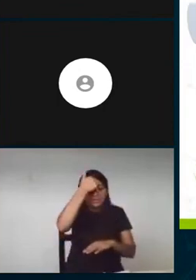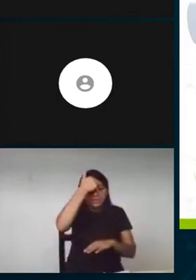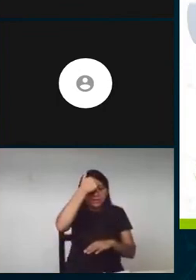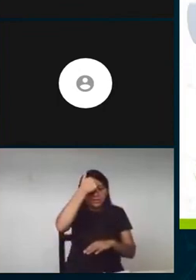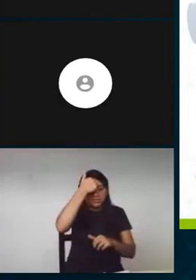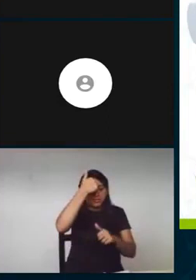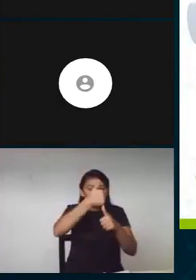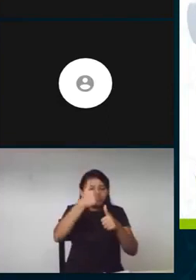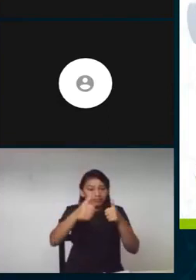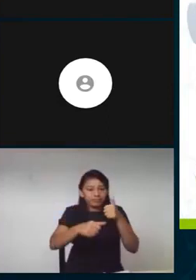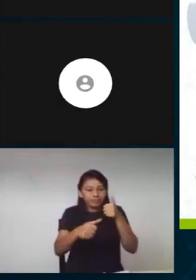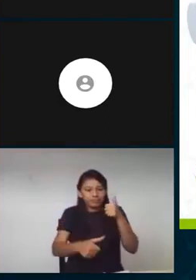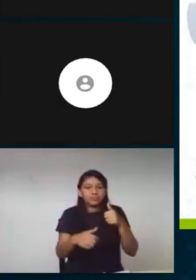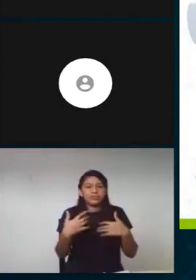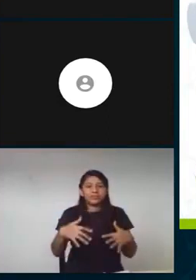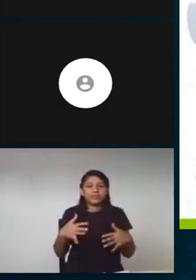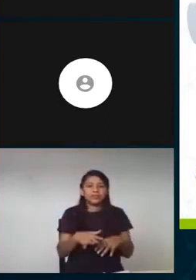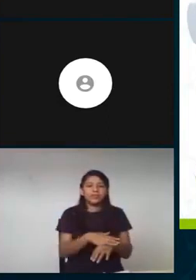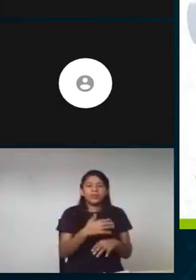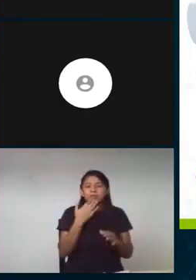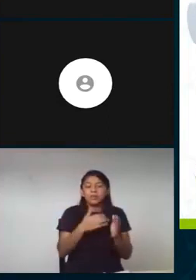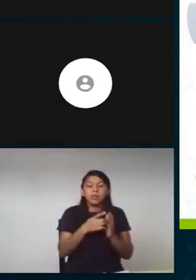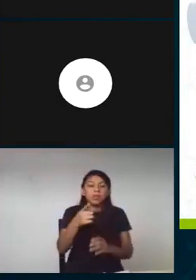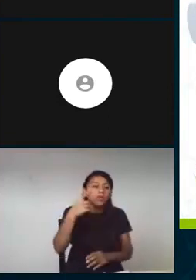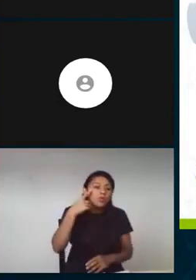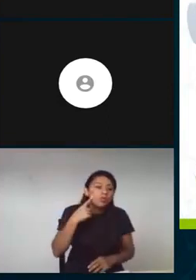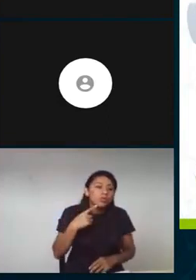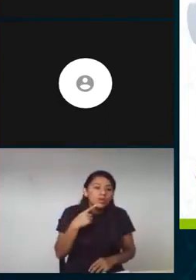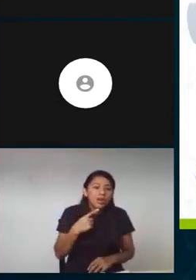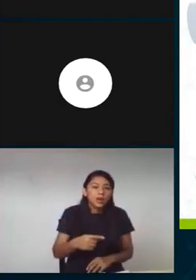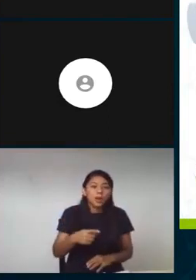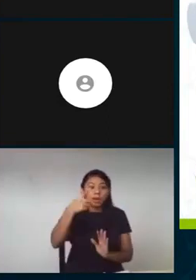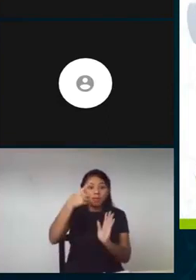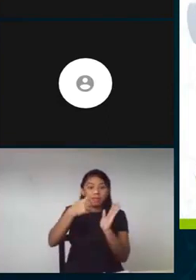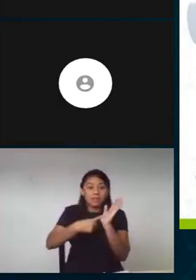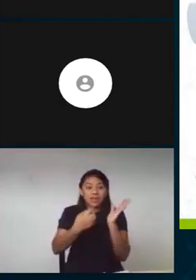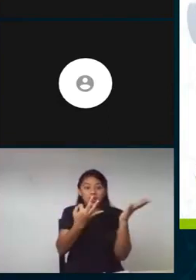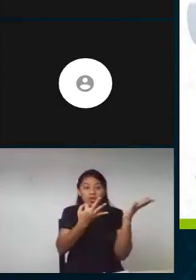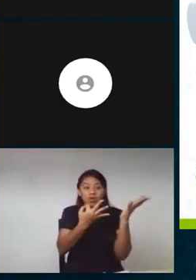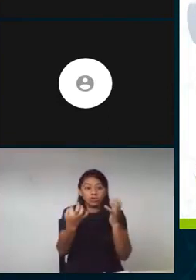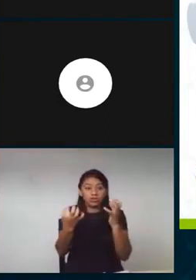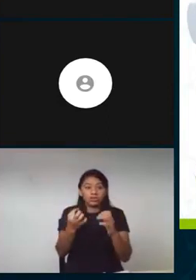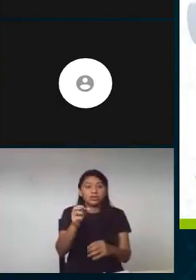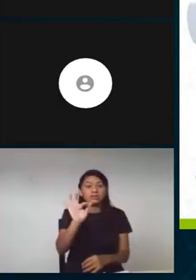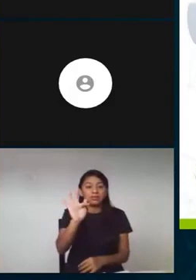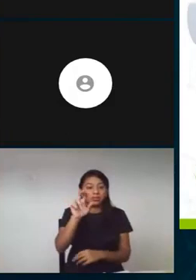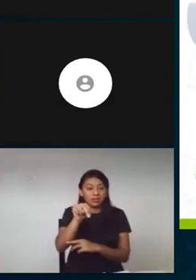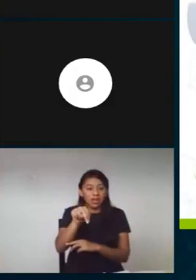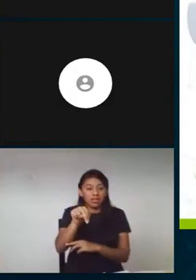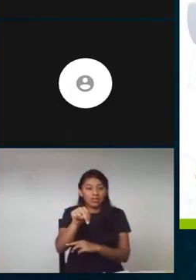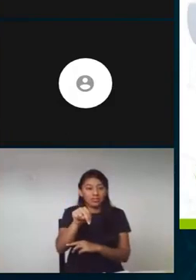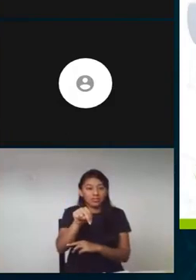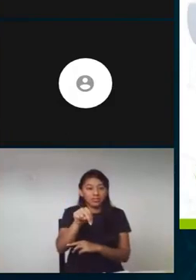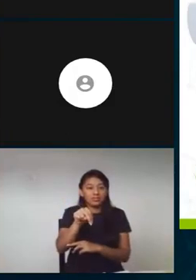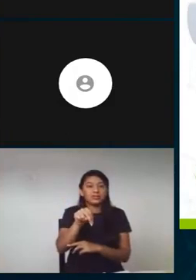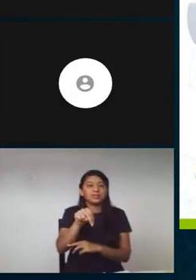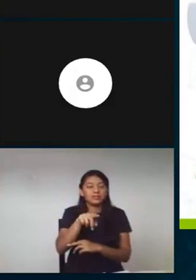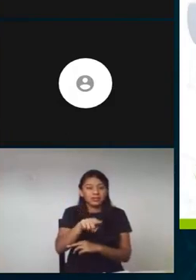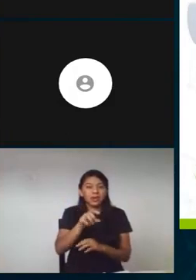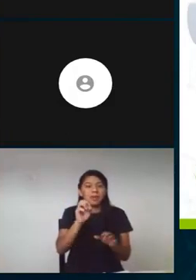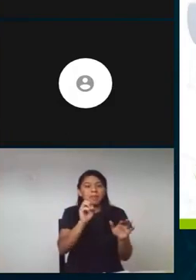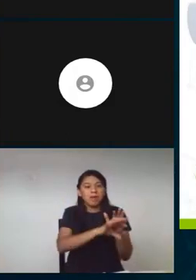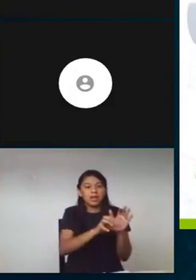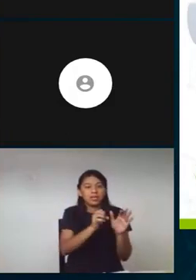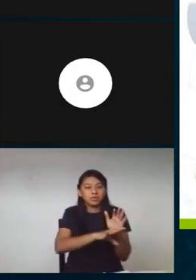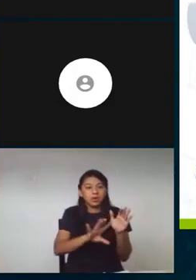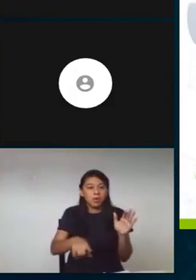que diariamente más de 1.800 toneladas se están recolectando de basura, las cuales estas van directamente